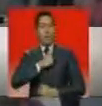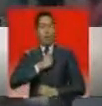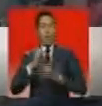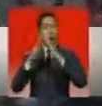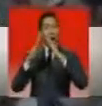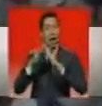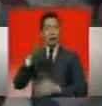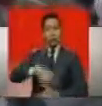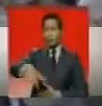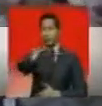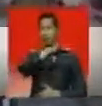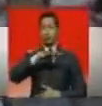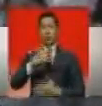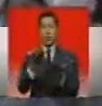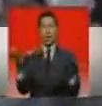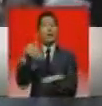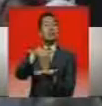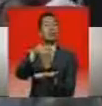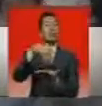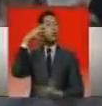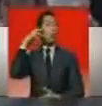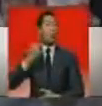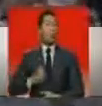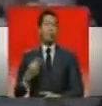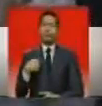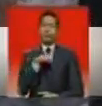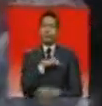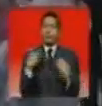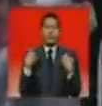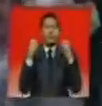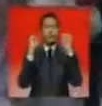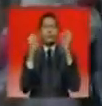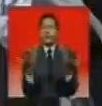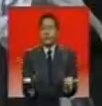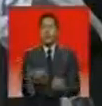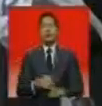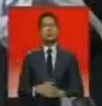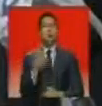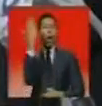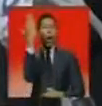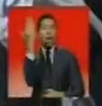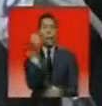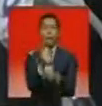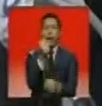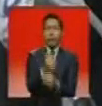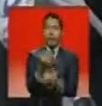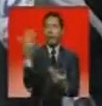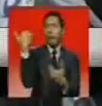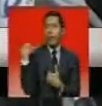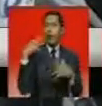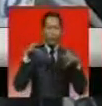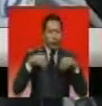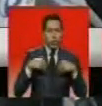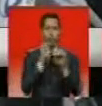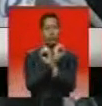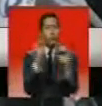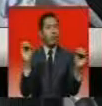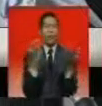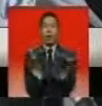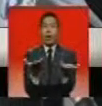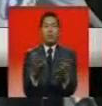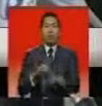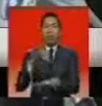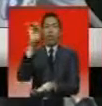ubicados en el centro histórico. Muy desesperados y descontentos sobre la actuación del señor alcalde, que no asume responsabilidades porque